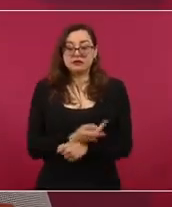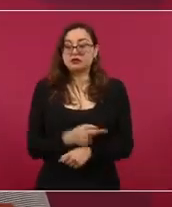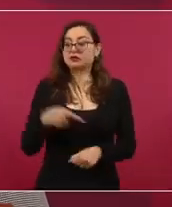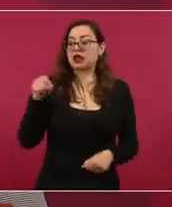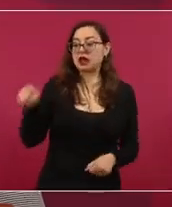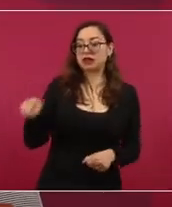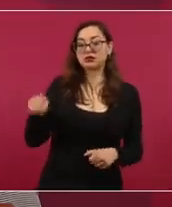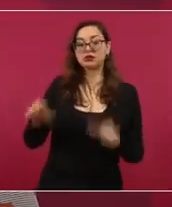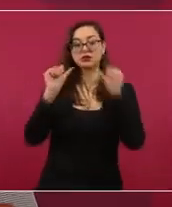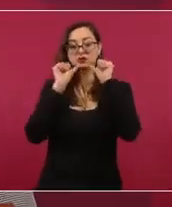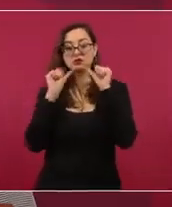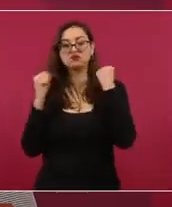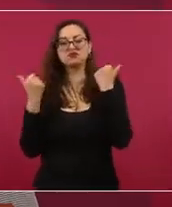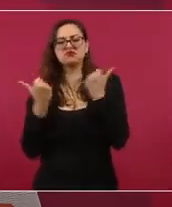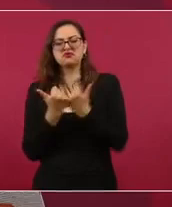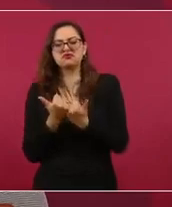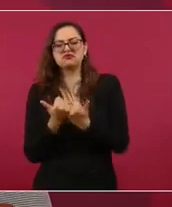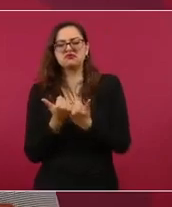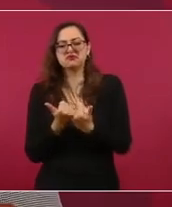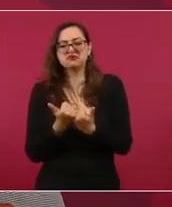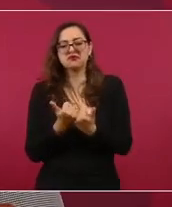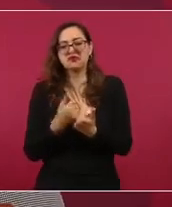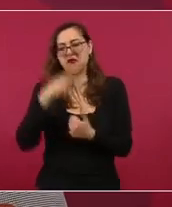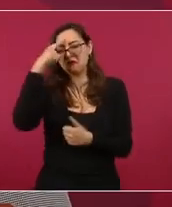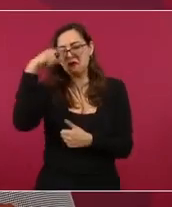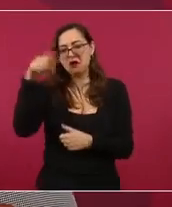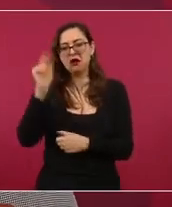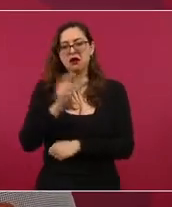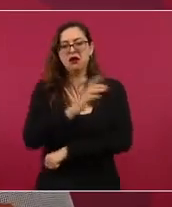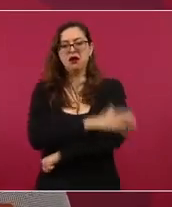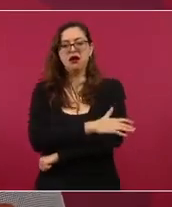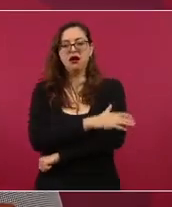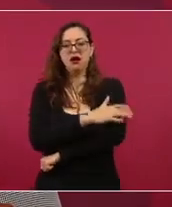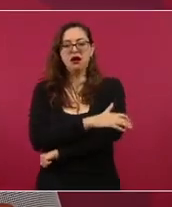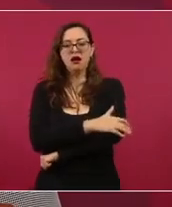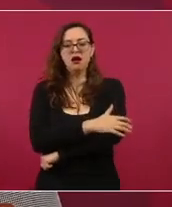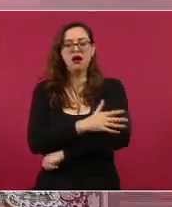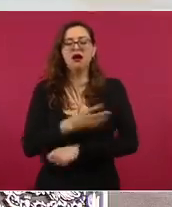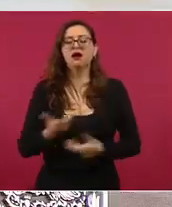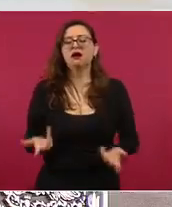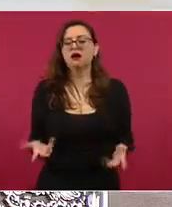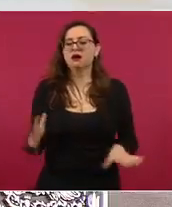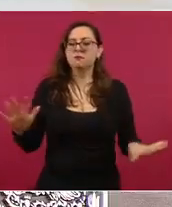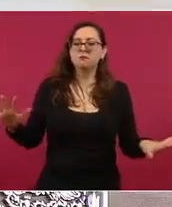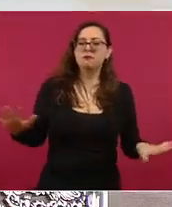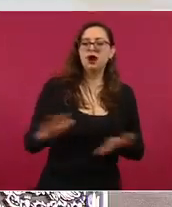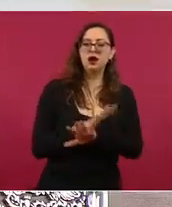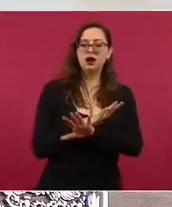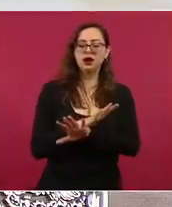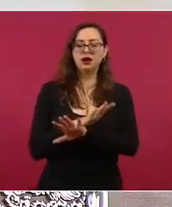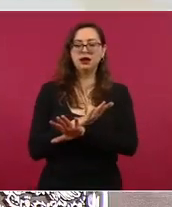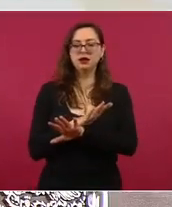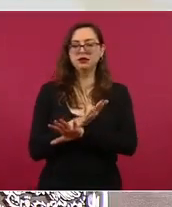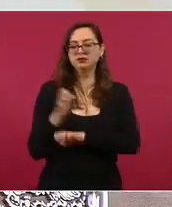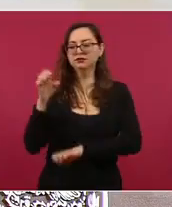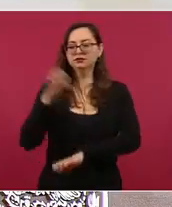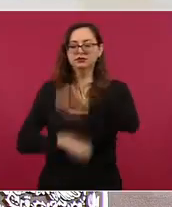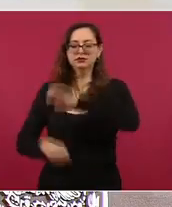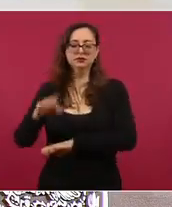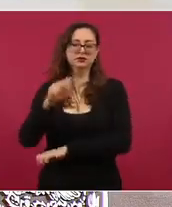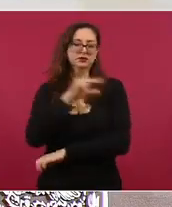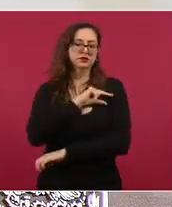asociación civil, de un plumazo y por palancas, la convirtieron en una empresa